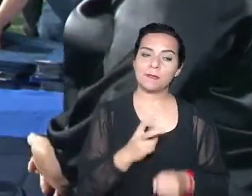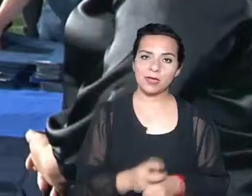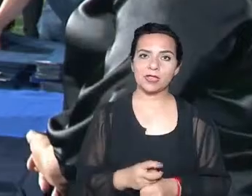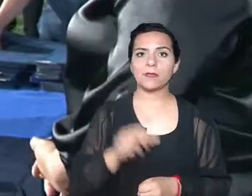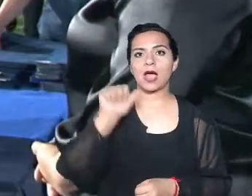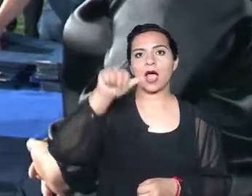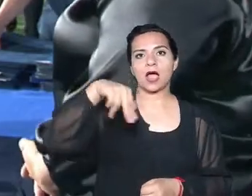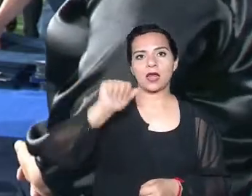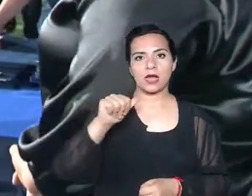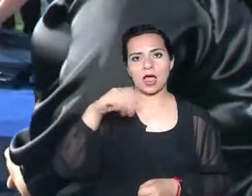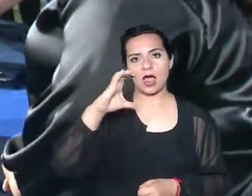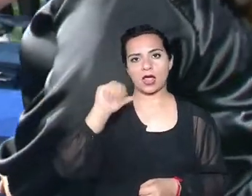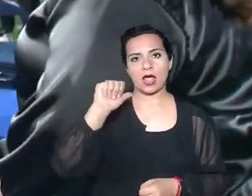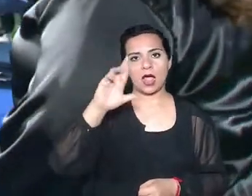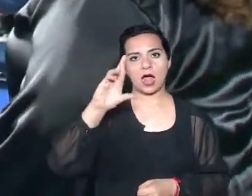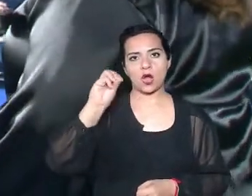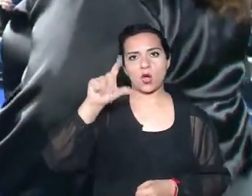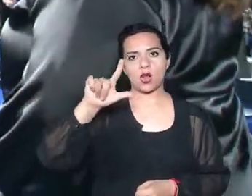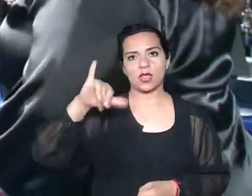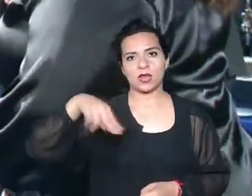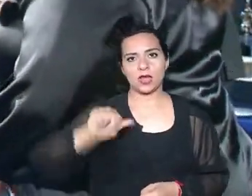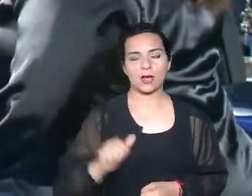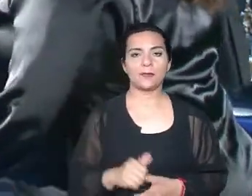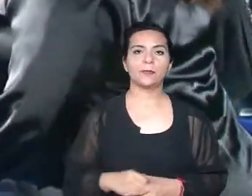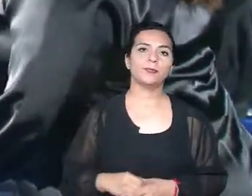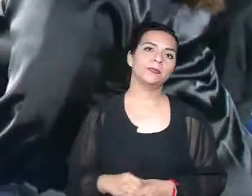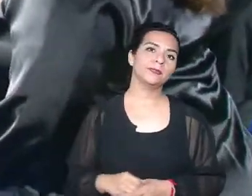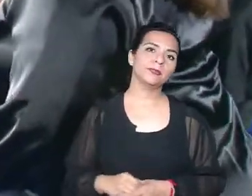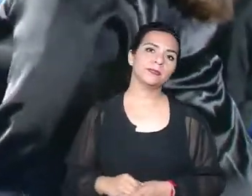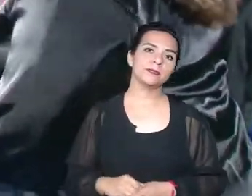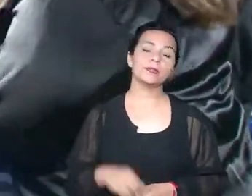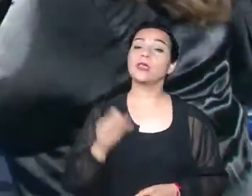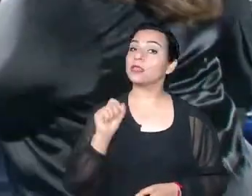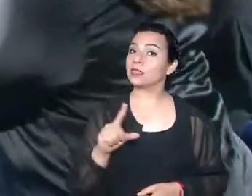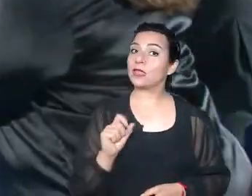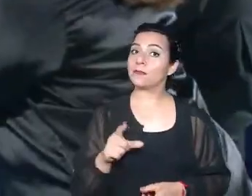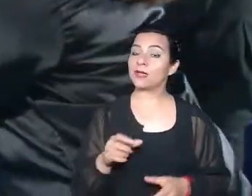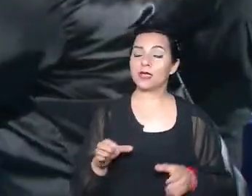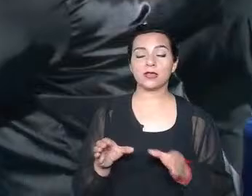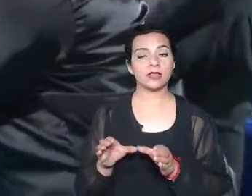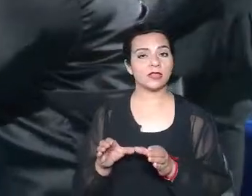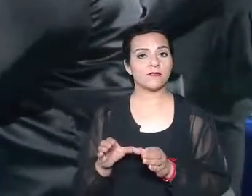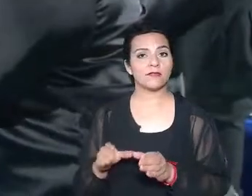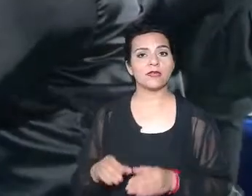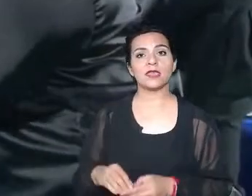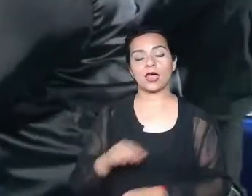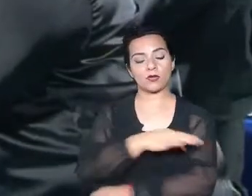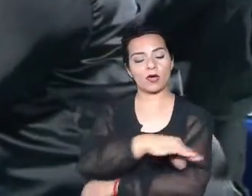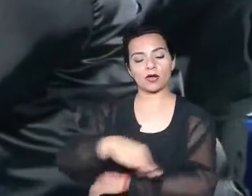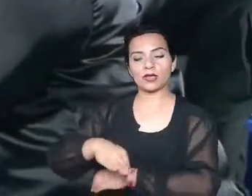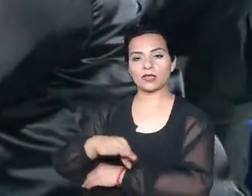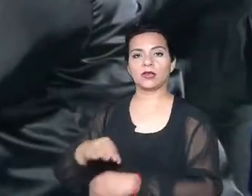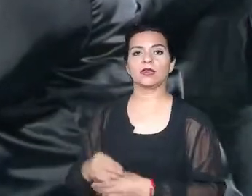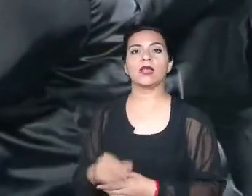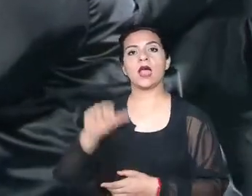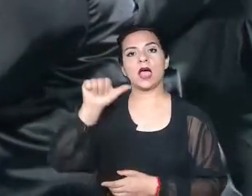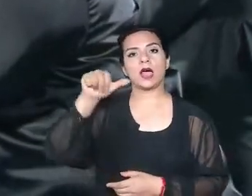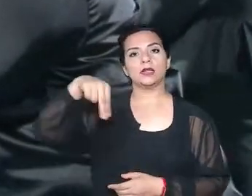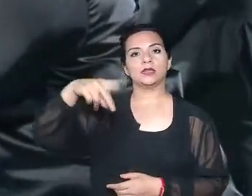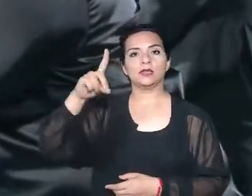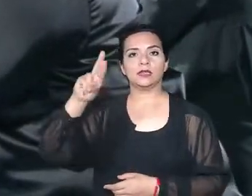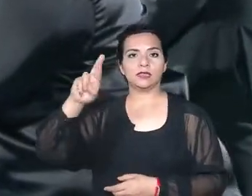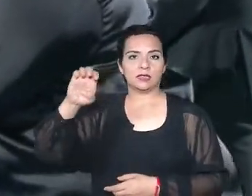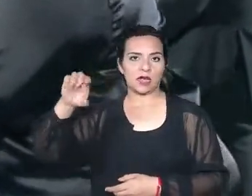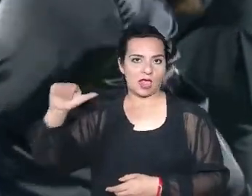Invitamos a Ana Carolina Martínez Hofroy. Recibe también egresando de arquitectura su reconocimiento Andrea Denise